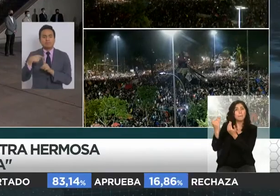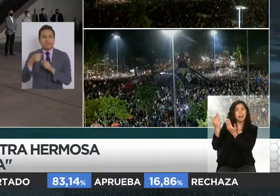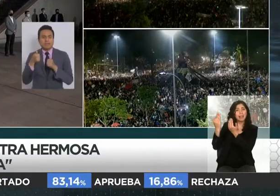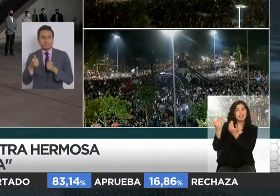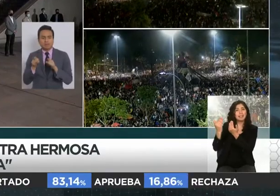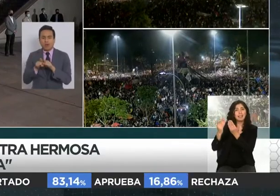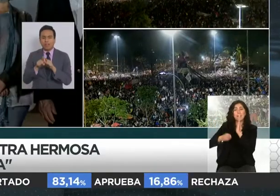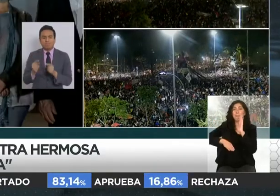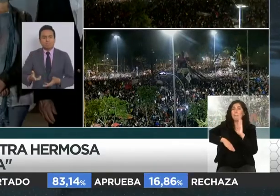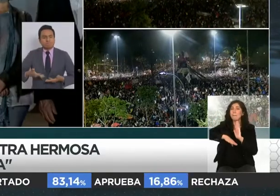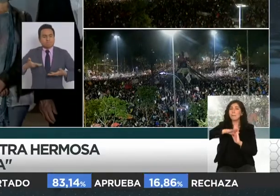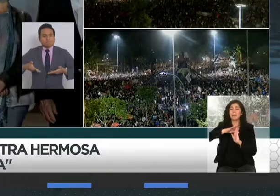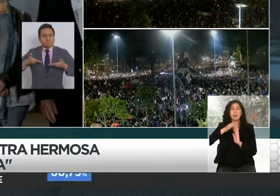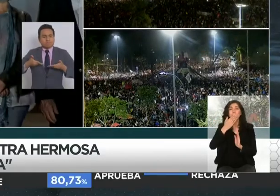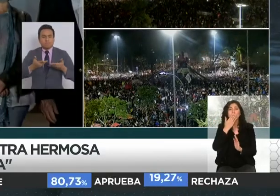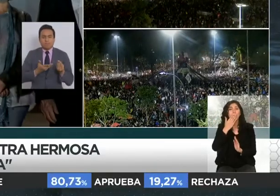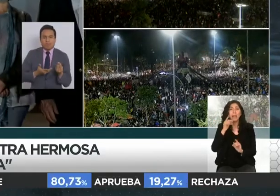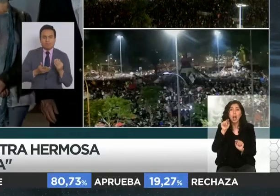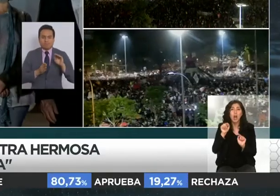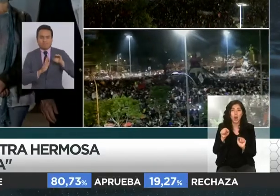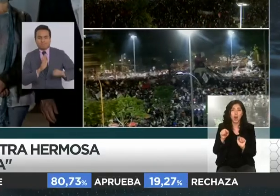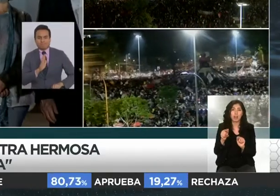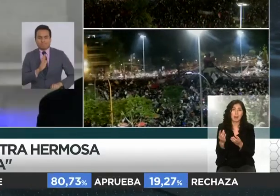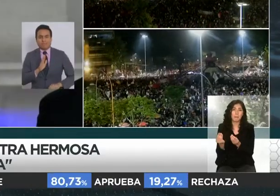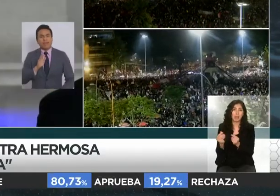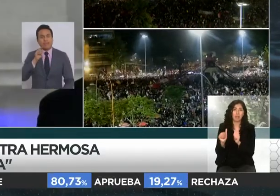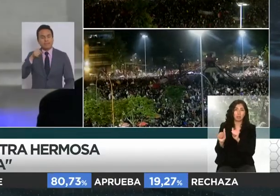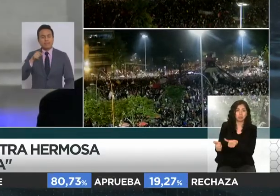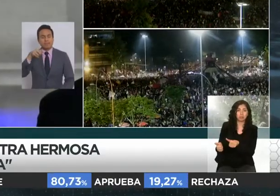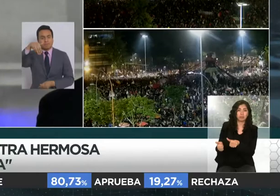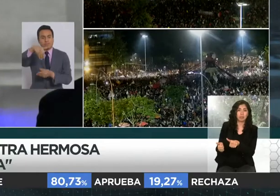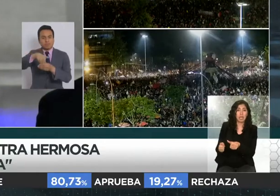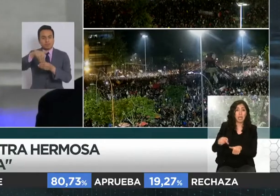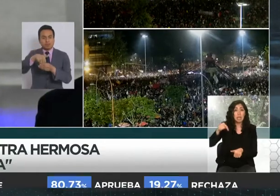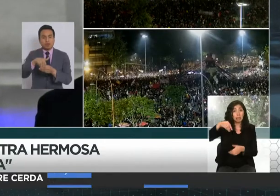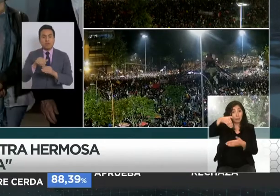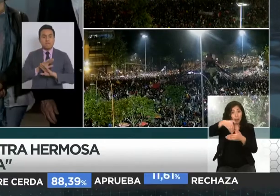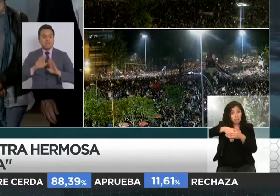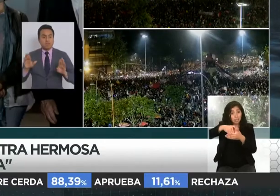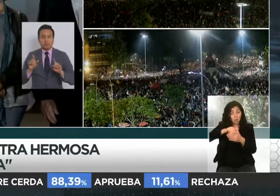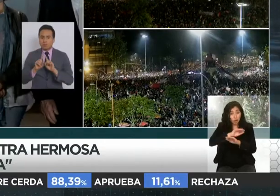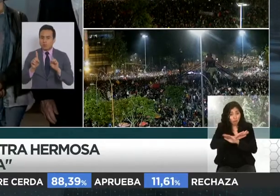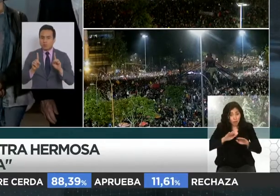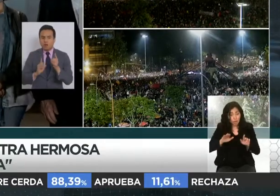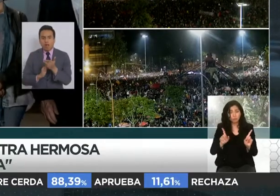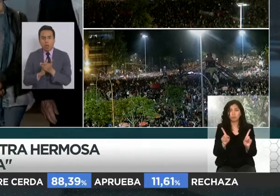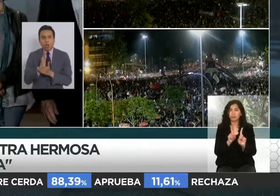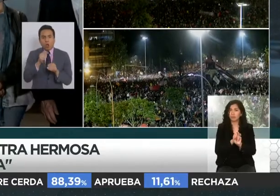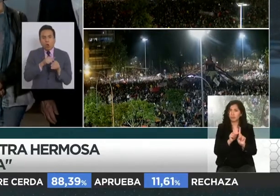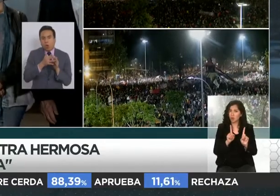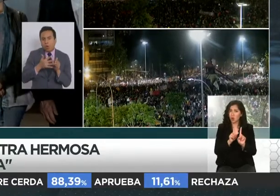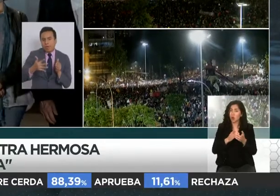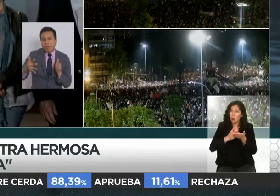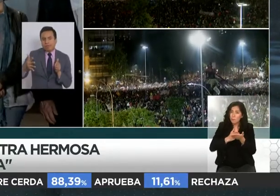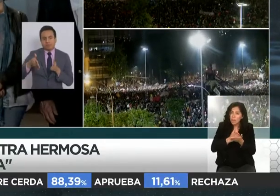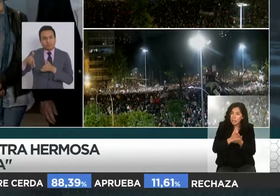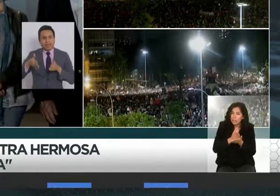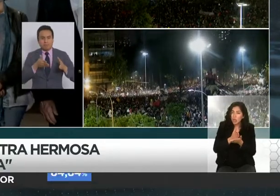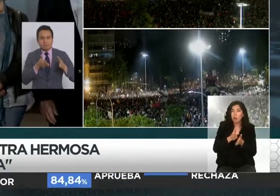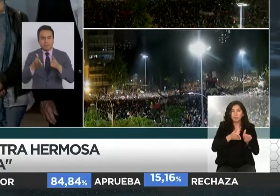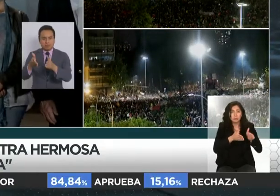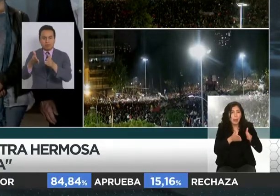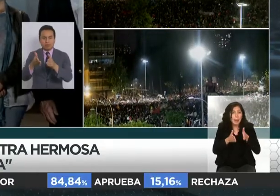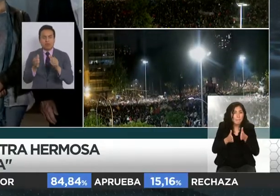más inspiradora que el miedo. Este plebiscito no es el fin, es el comienzo de un camino